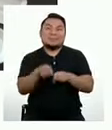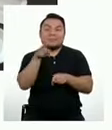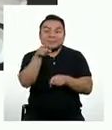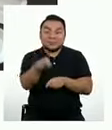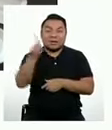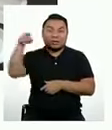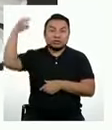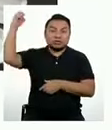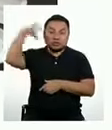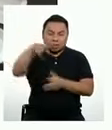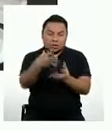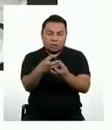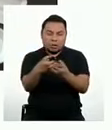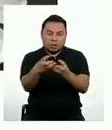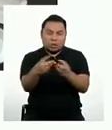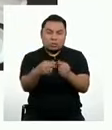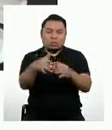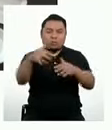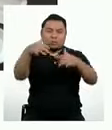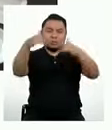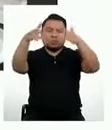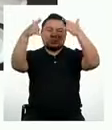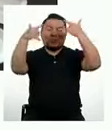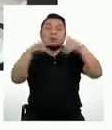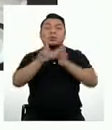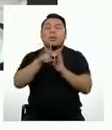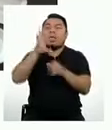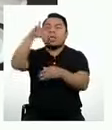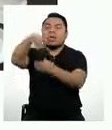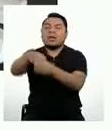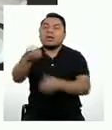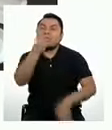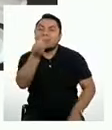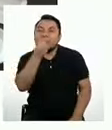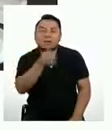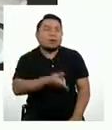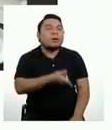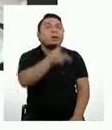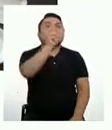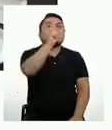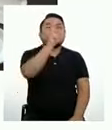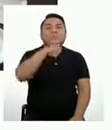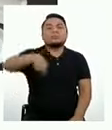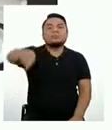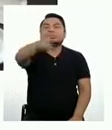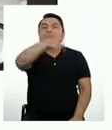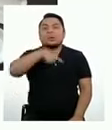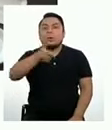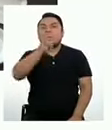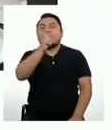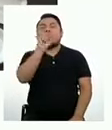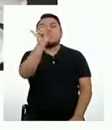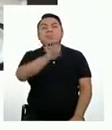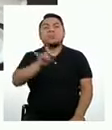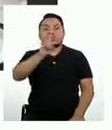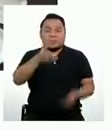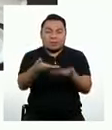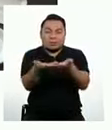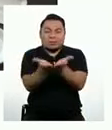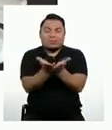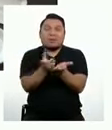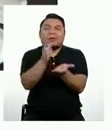liberan toxinas que pasan a la comida y bebida que consumimos cuando usamos